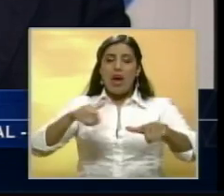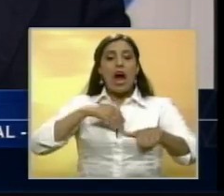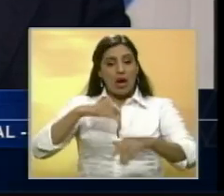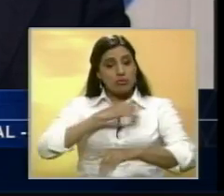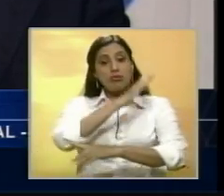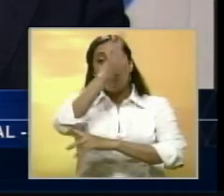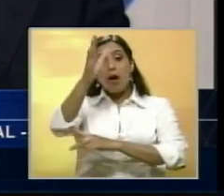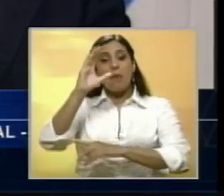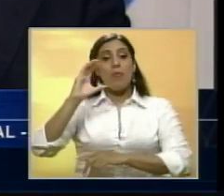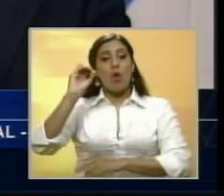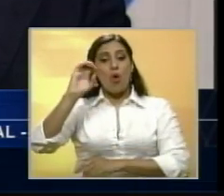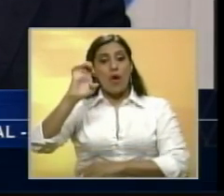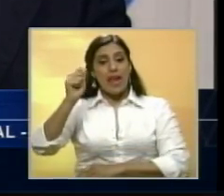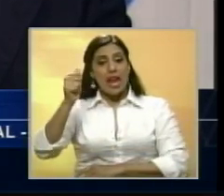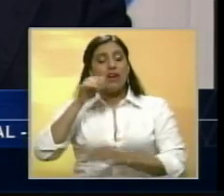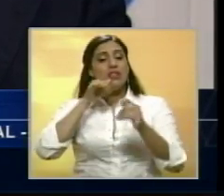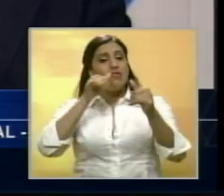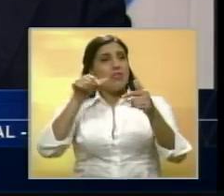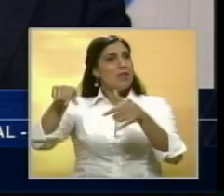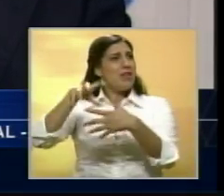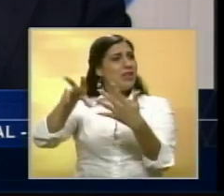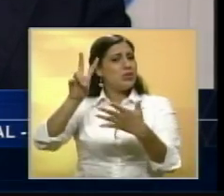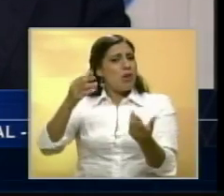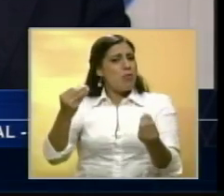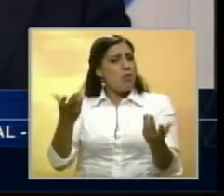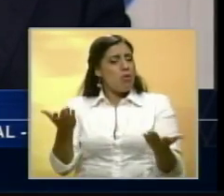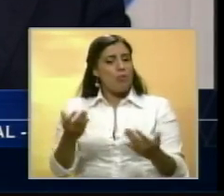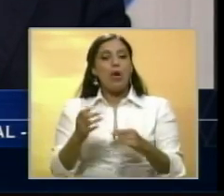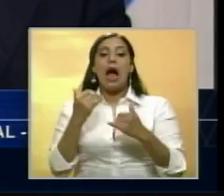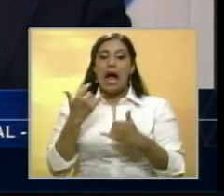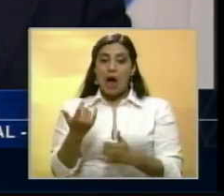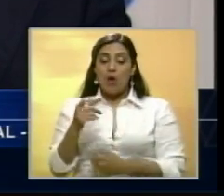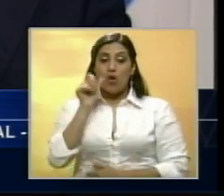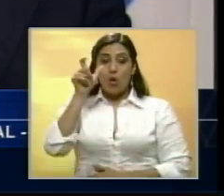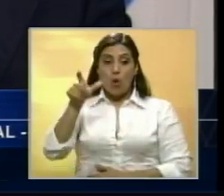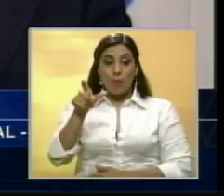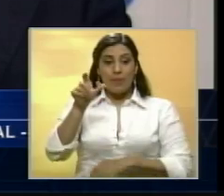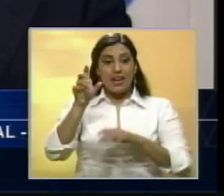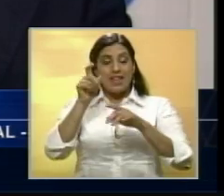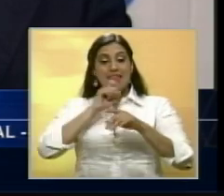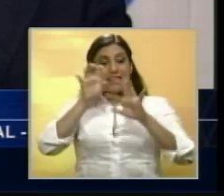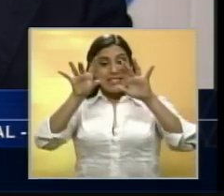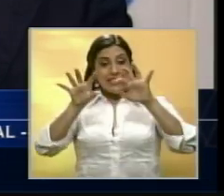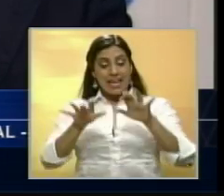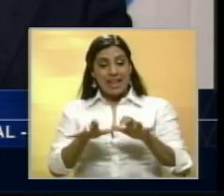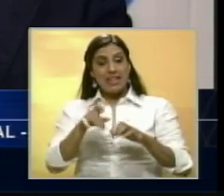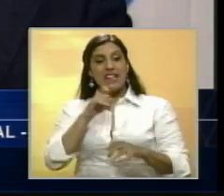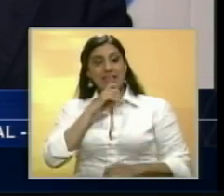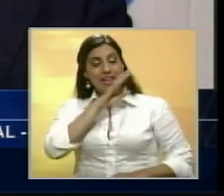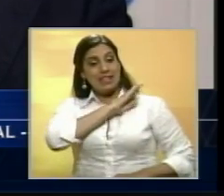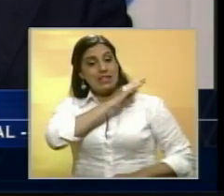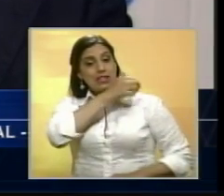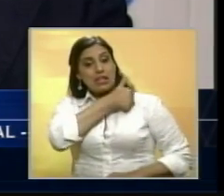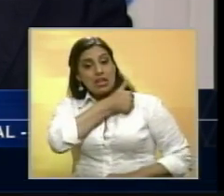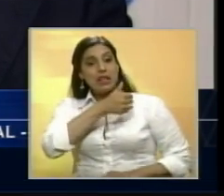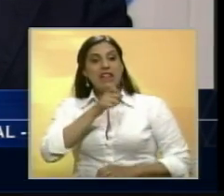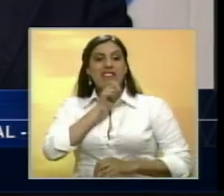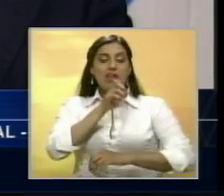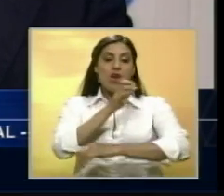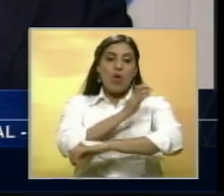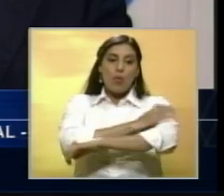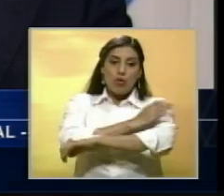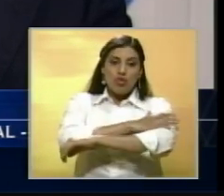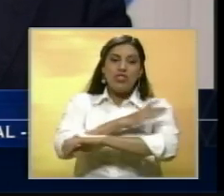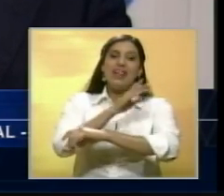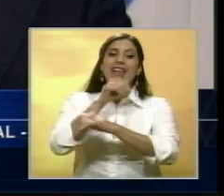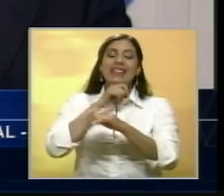comunidad internacional. Ahí conseguimos receptores. Por cierto que el señor Almagro es un dirigente de la izquierda latinoamericana